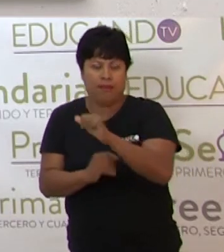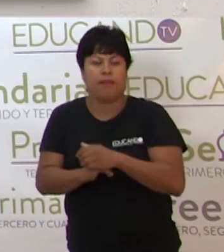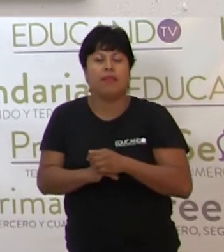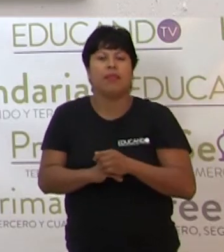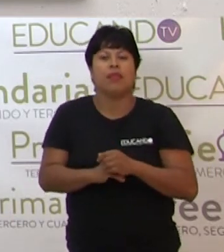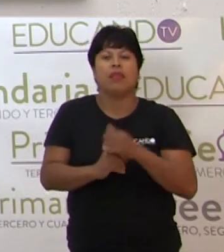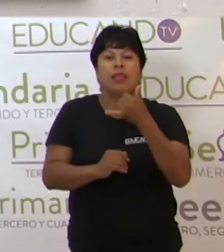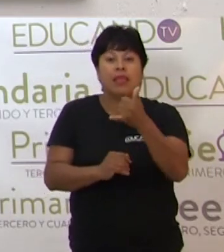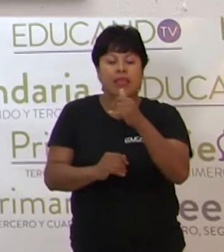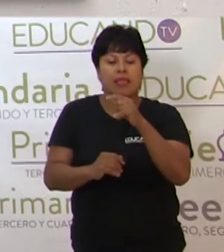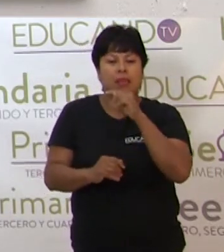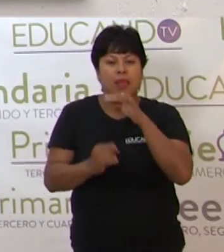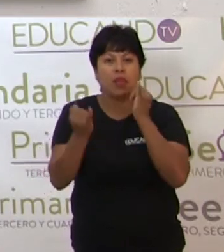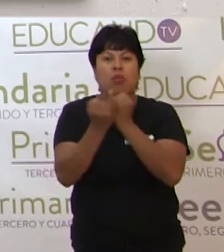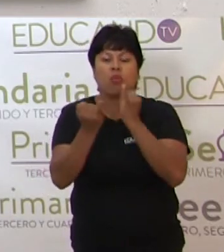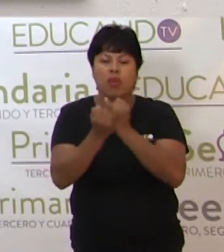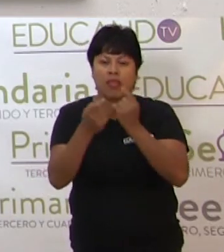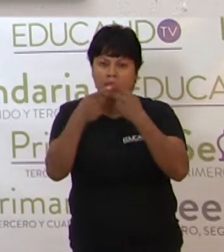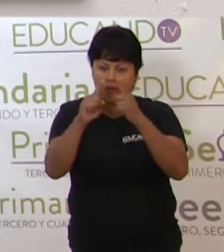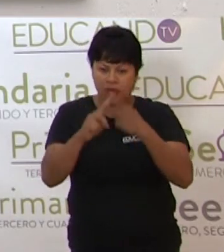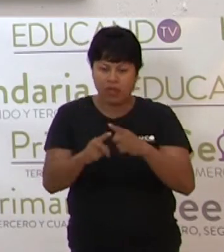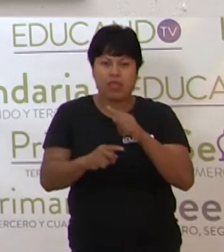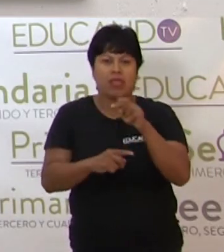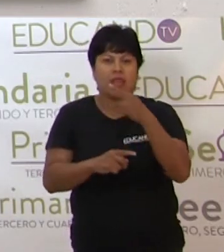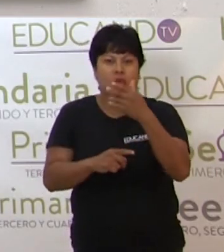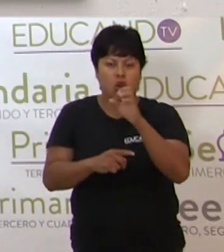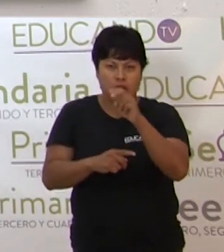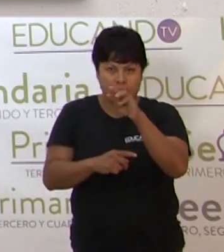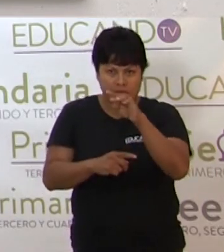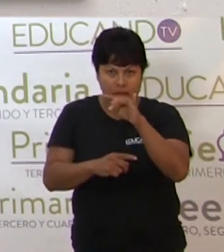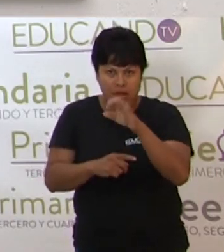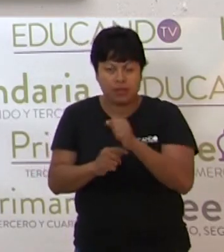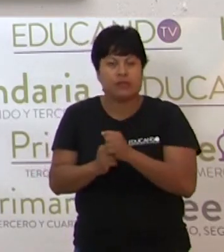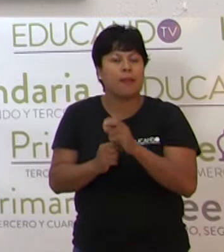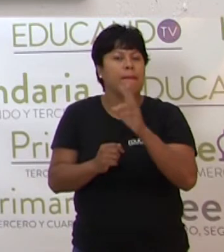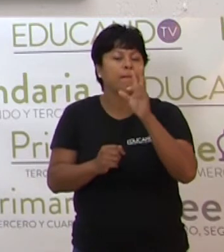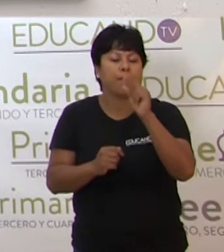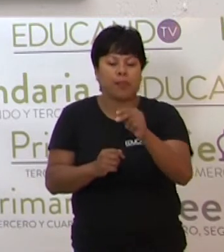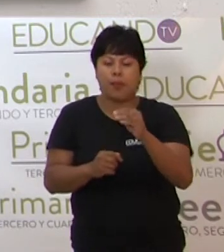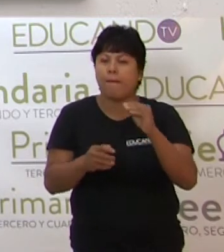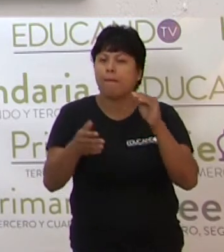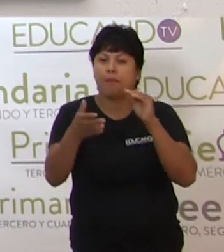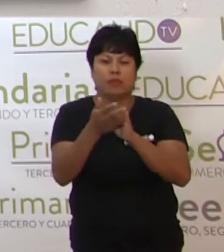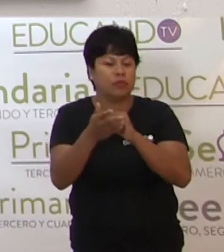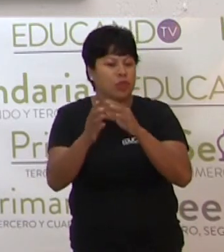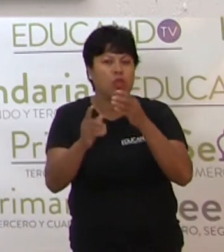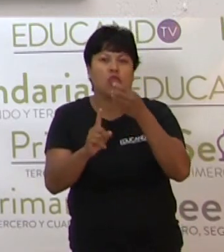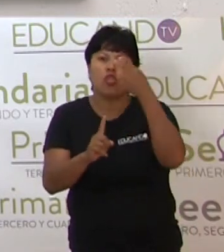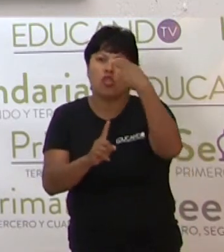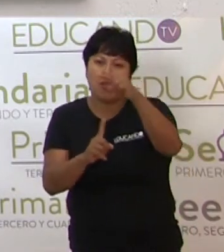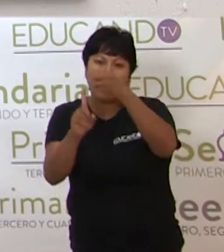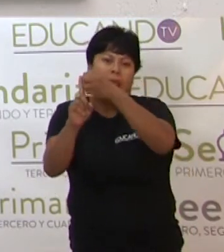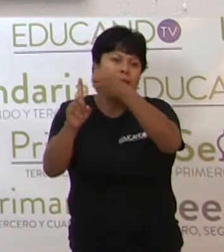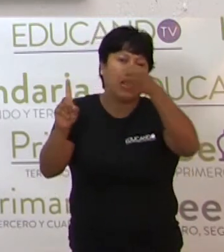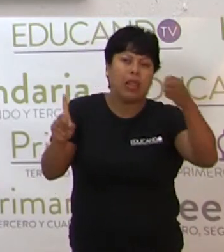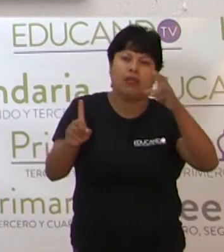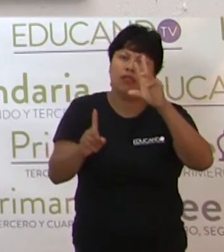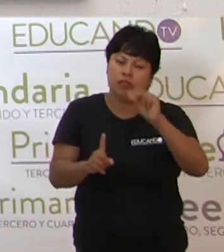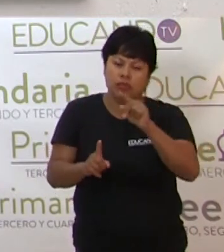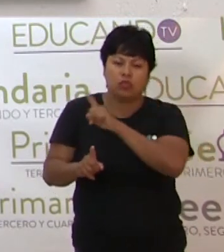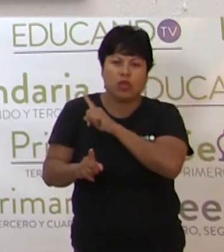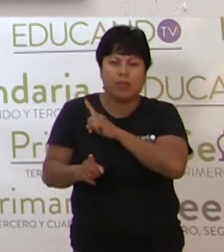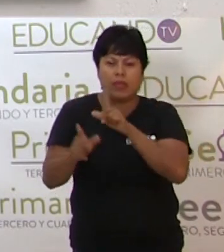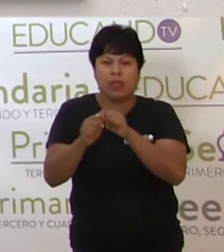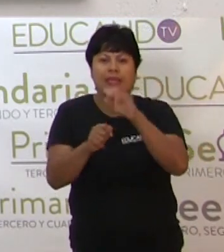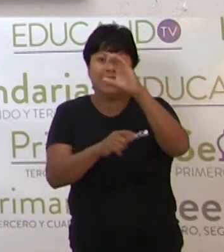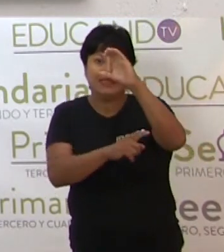adyacente. Igual las funciones trigonométricas, ¿sí? No puse completo el nombre, nada más tenemos